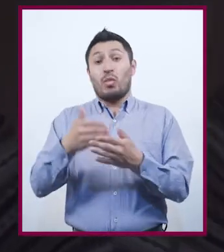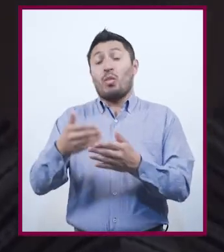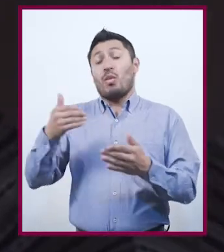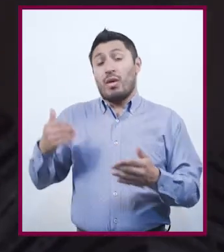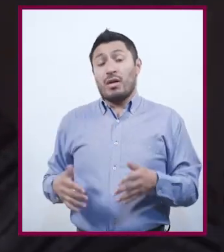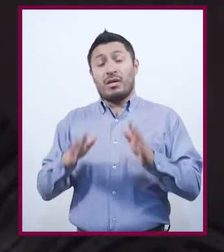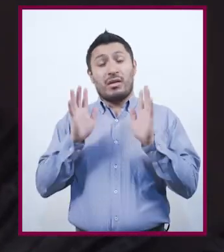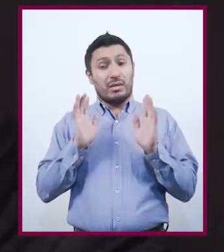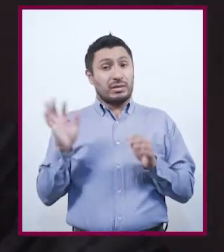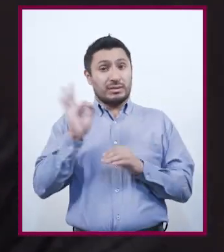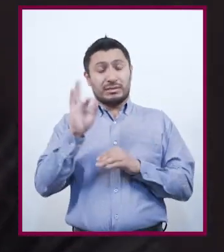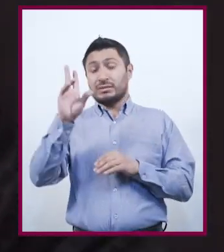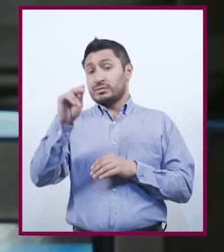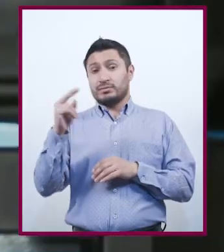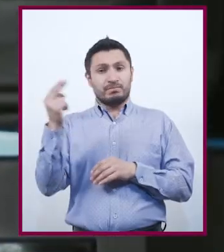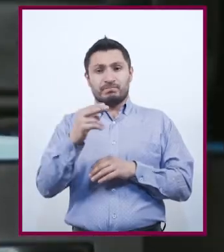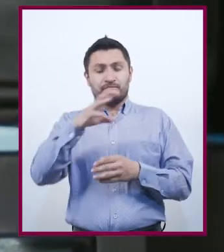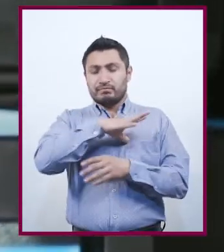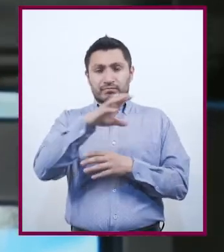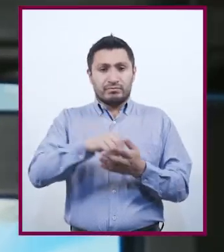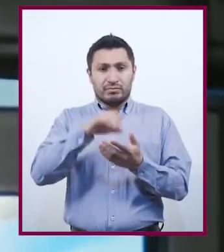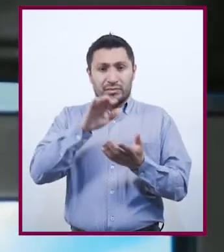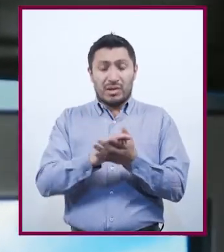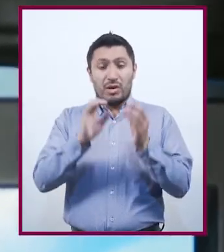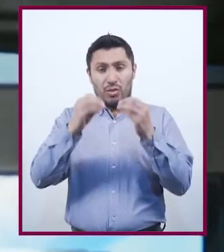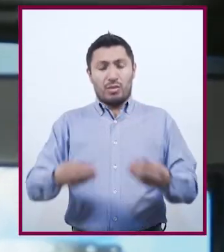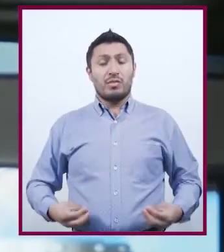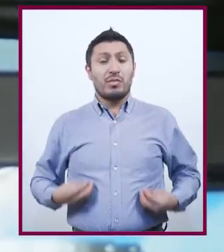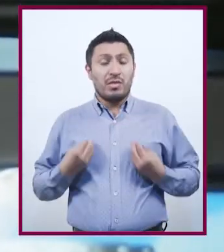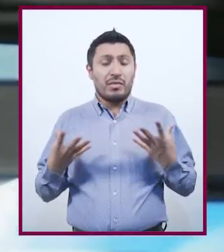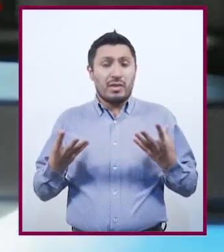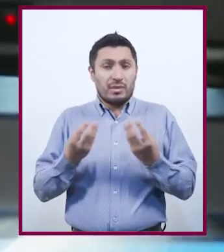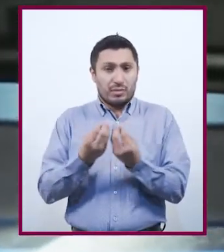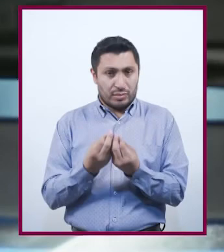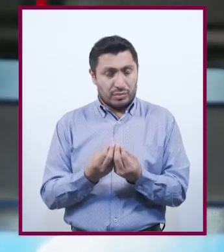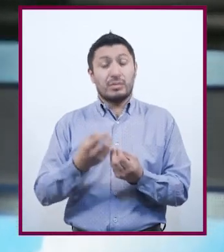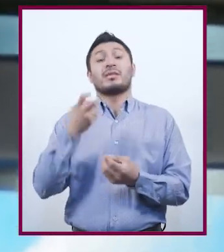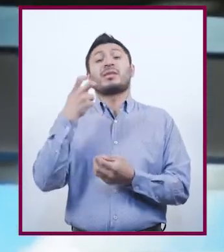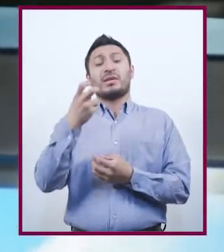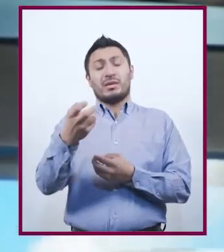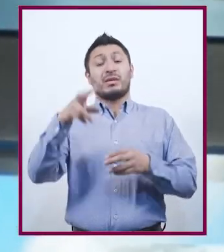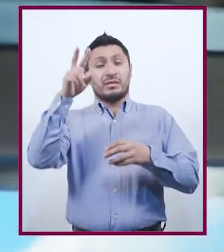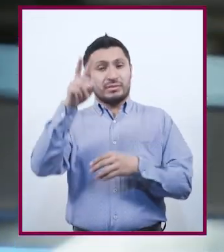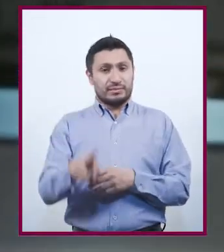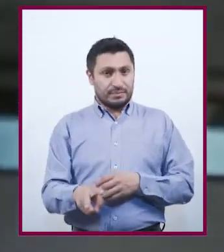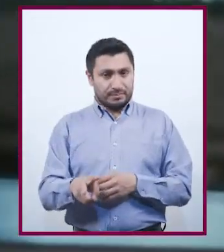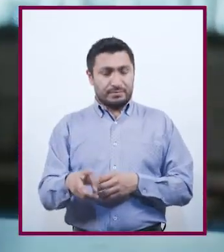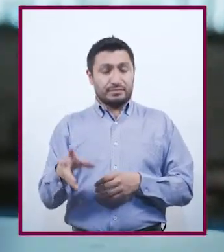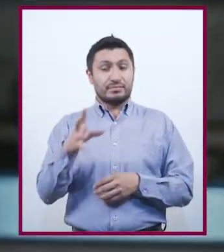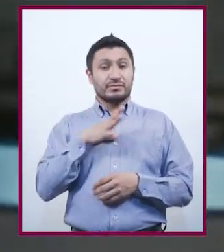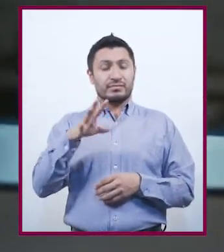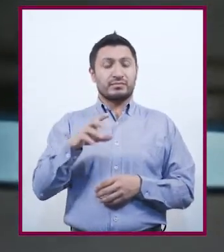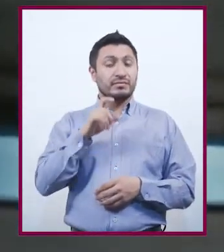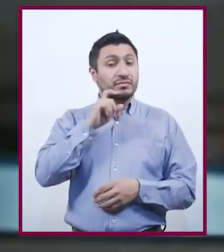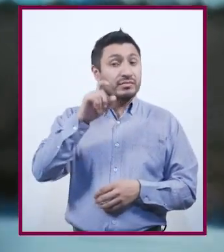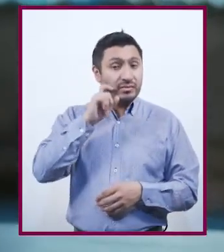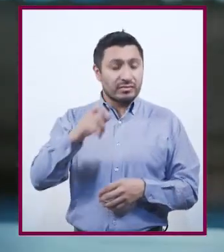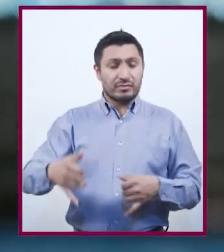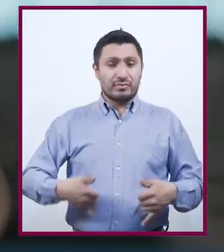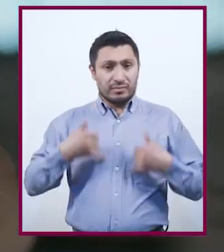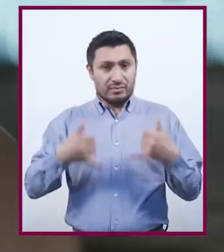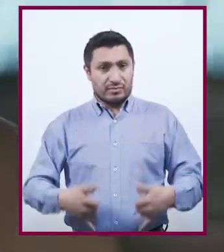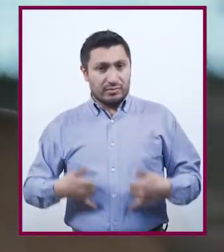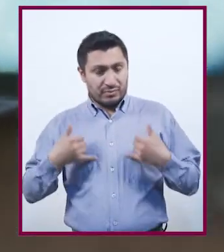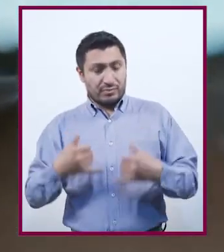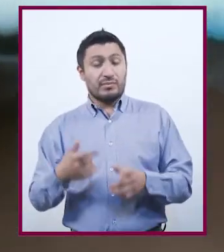años, incluso antes, sin necesidad de estar casados o de vivir en pareja. No obstante esta realidad, la sexualidad